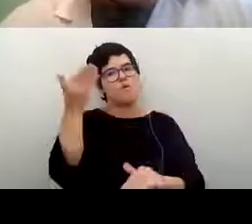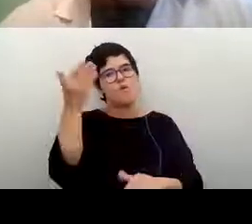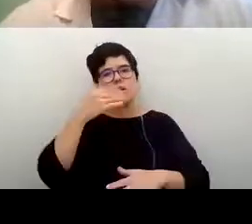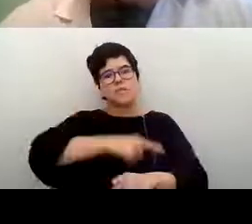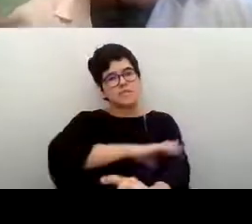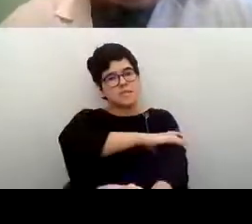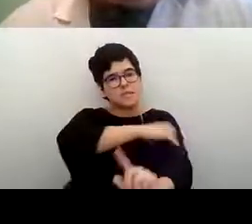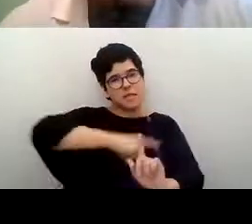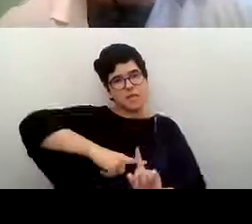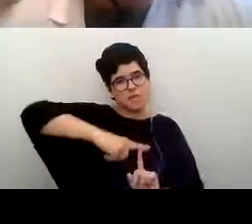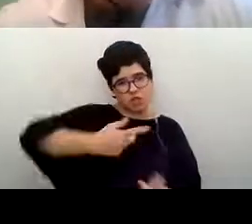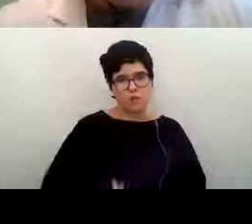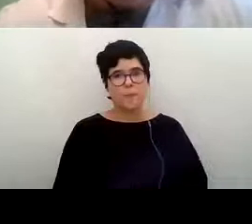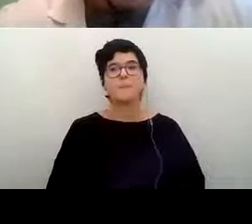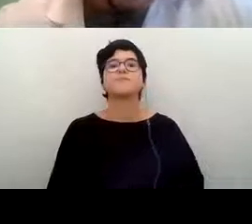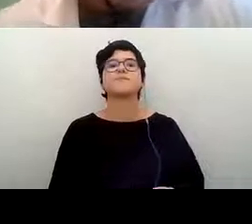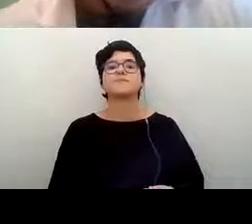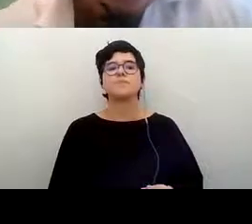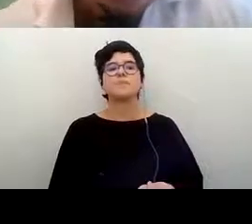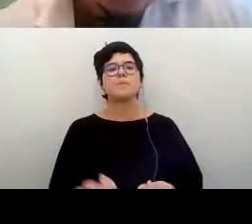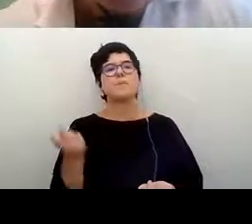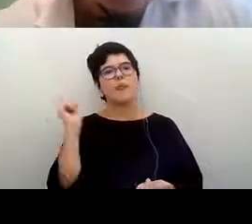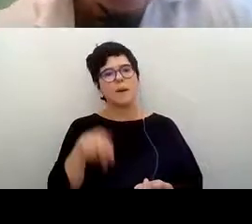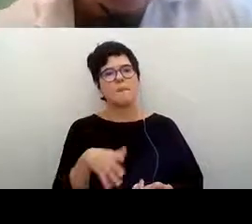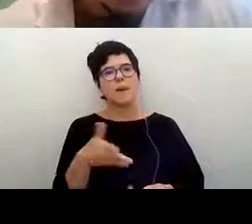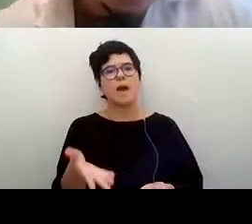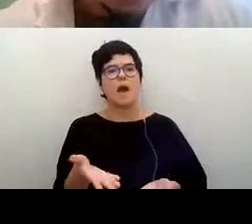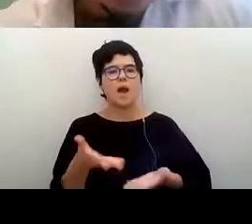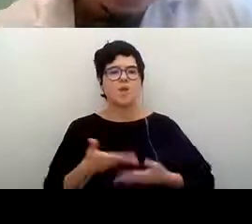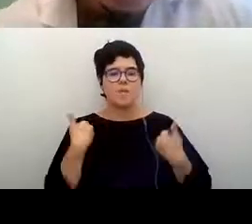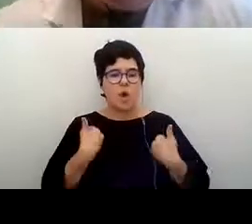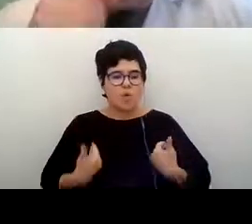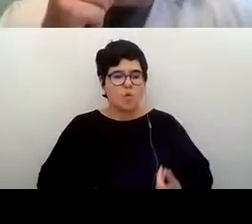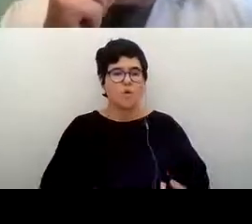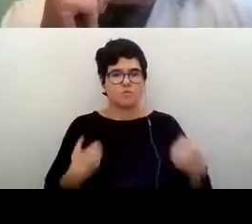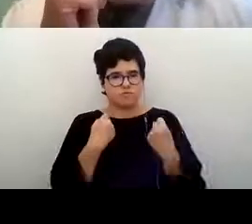permite que tengamos el cuerpo nutrido por si tenemos que afrontar alguna